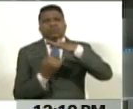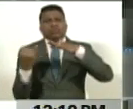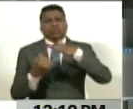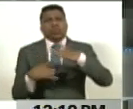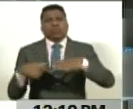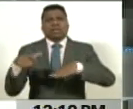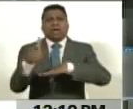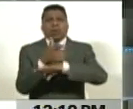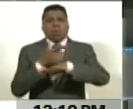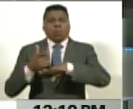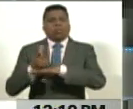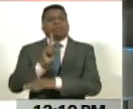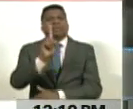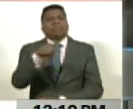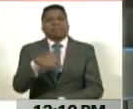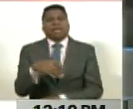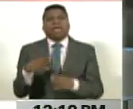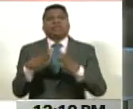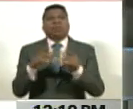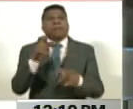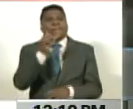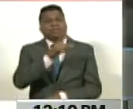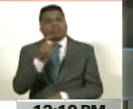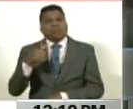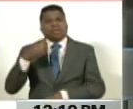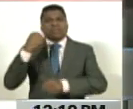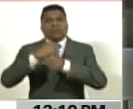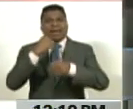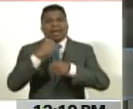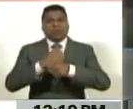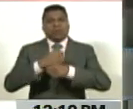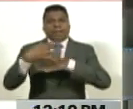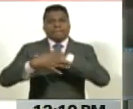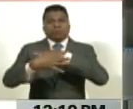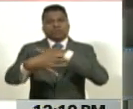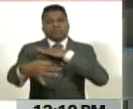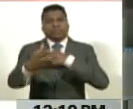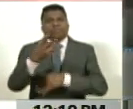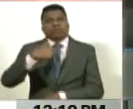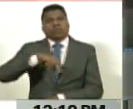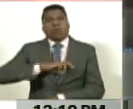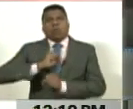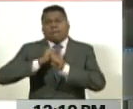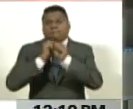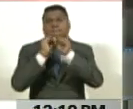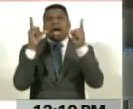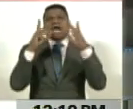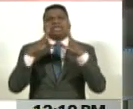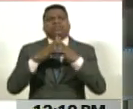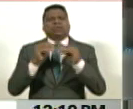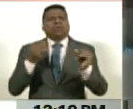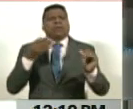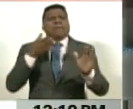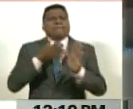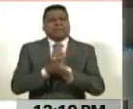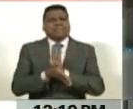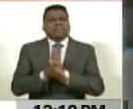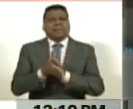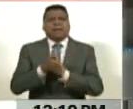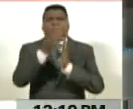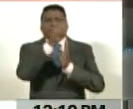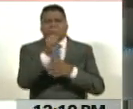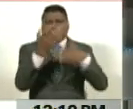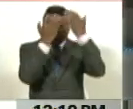gente trabajadora, luchadora que tenemos en nuestro municipio, que lamentablemente fue impactada producto de estas acciones de vandalismo, ¿no? Ante